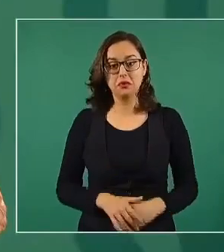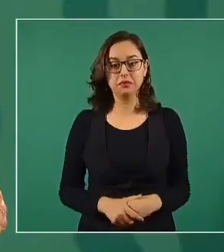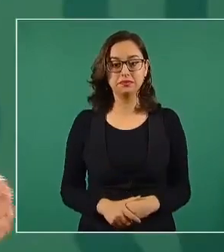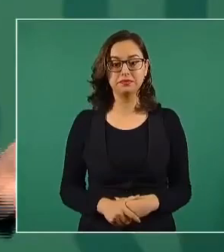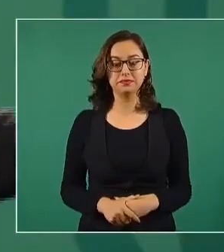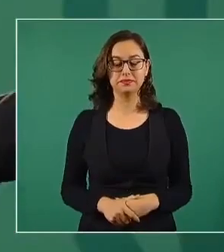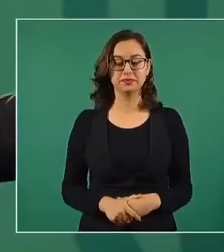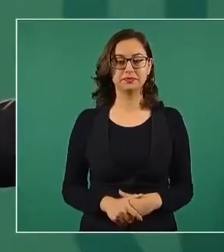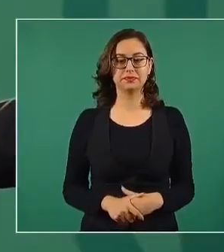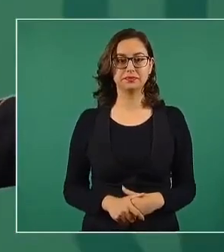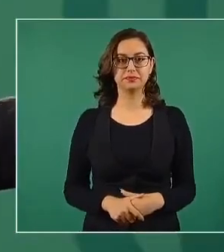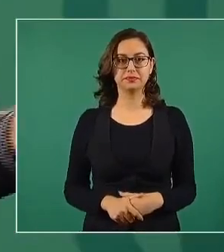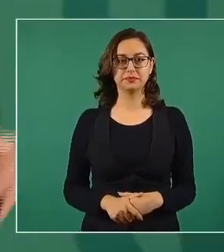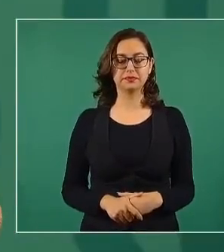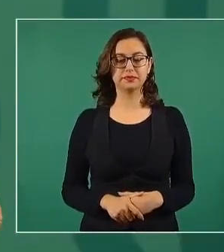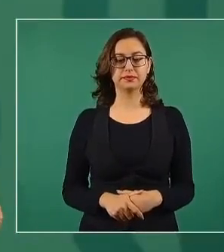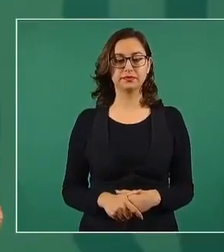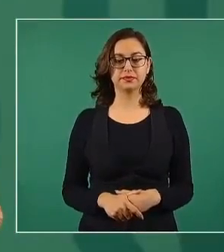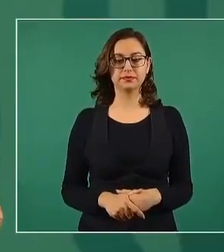porque eso,